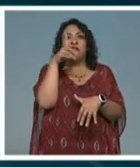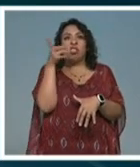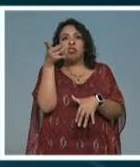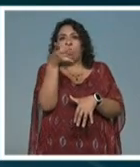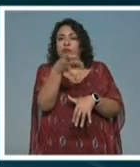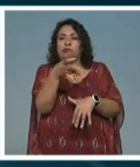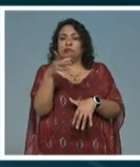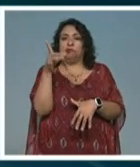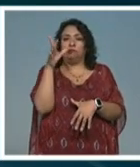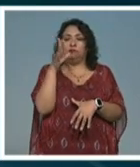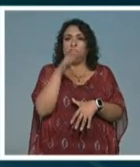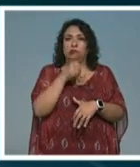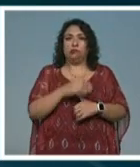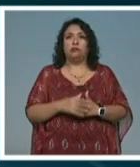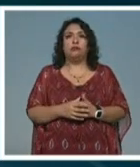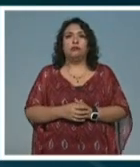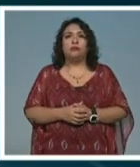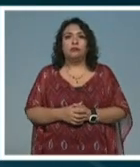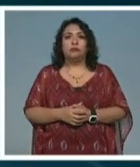romper.